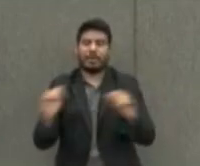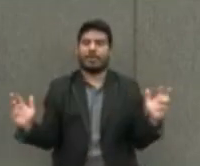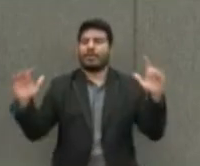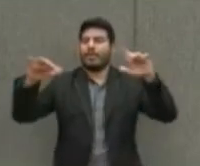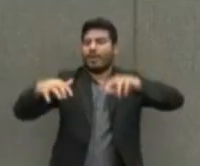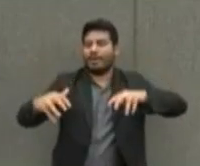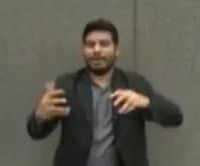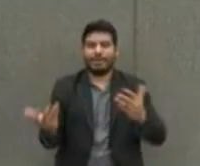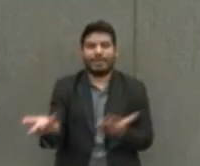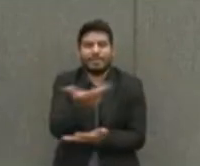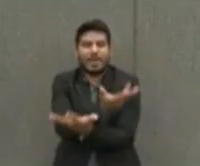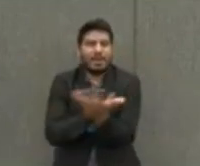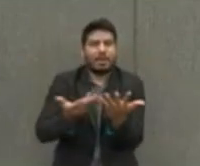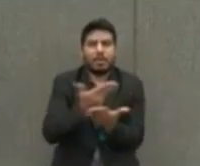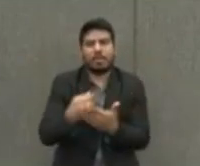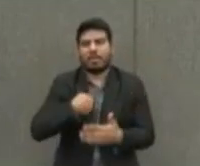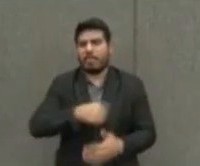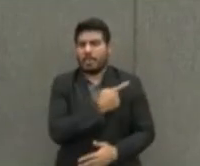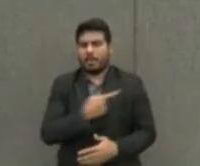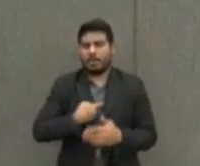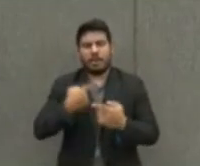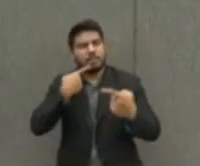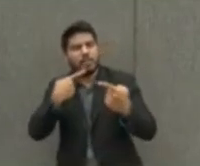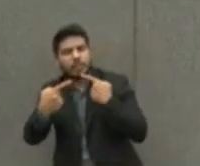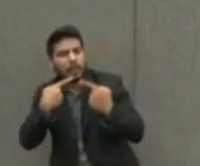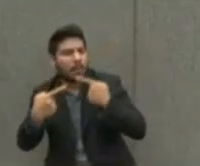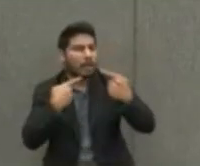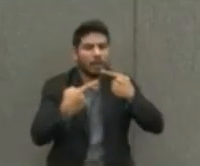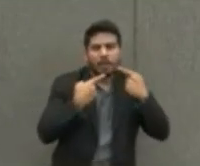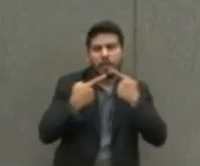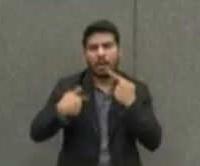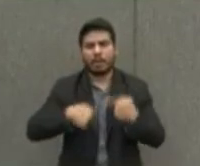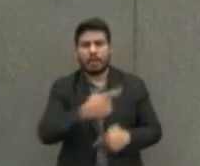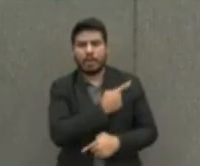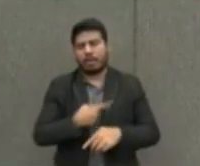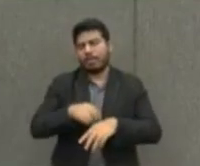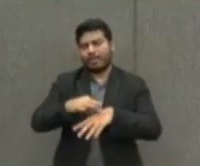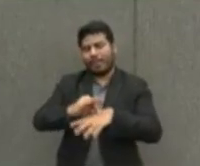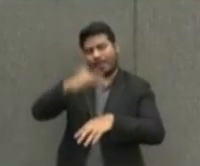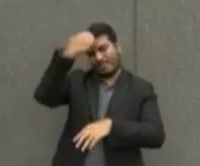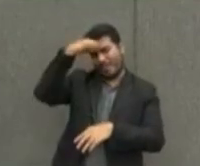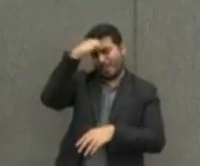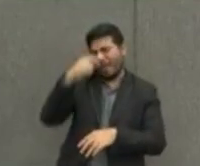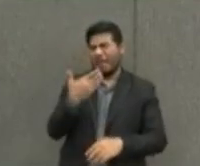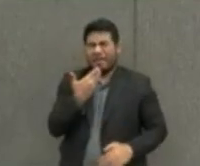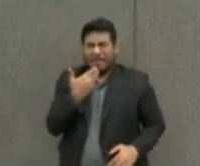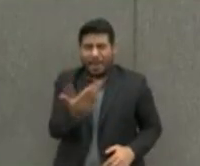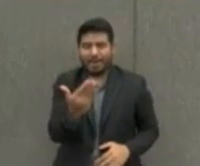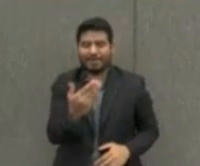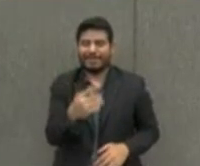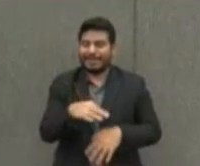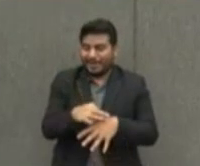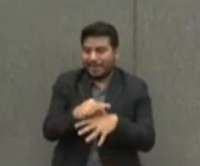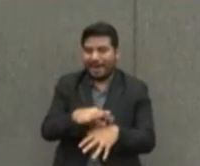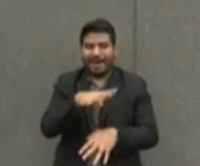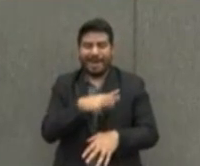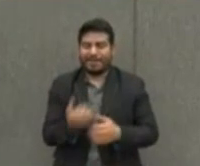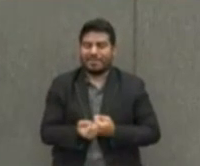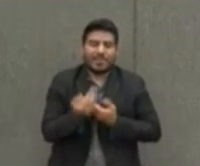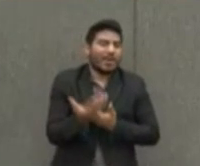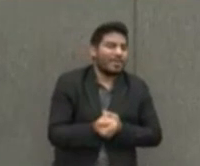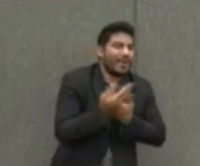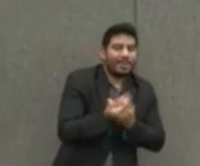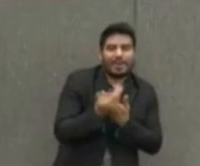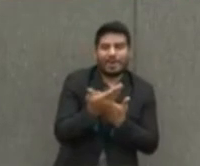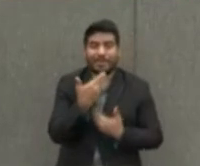para intercambiar en el diálogo las buenas experiencias que tenemos que compartir muchas gracias y nuevamente